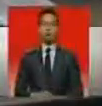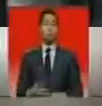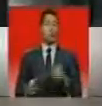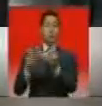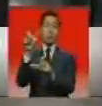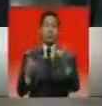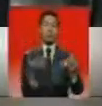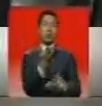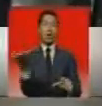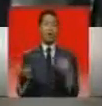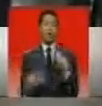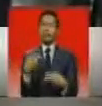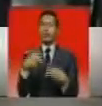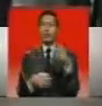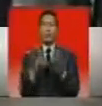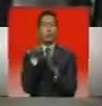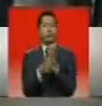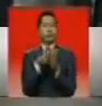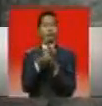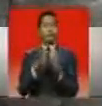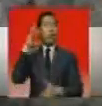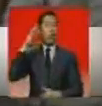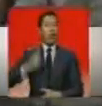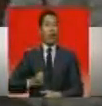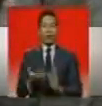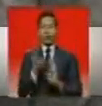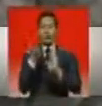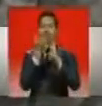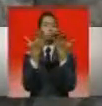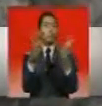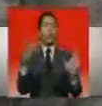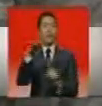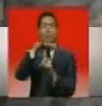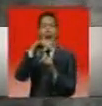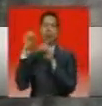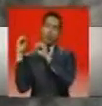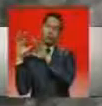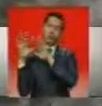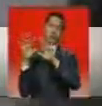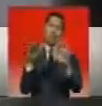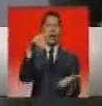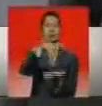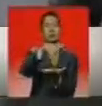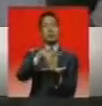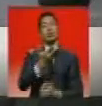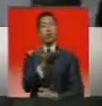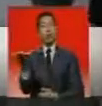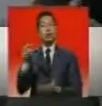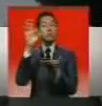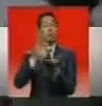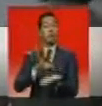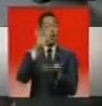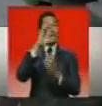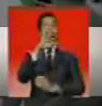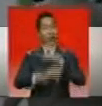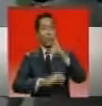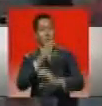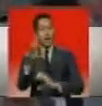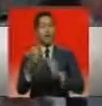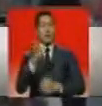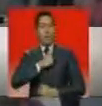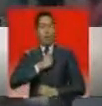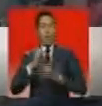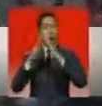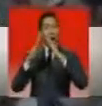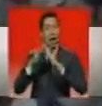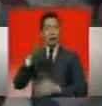los trabajos del tranvía en Cuenca protestaron en el Parque Calderón. Ellos representan a comerciantes y propietarios de viviendas